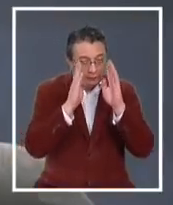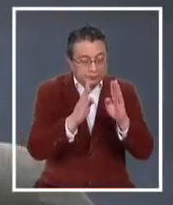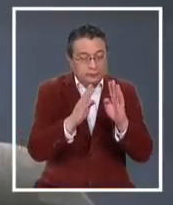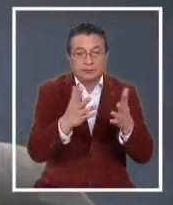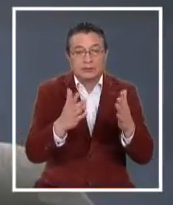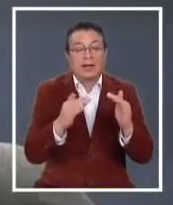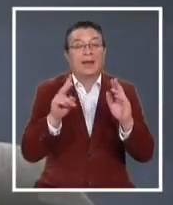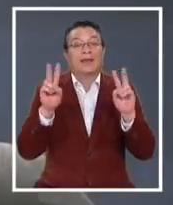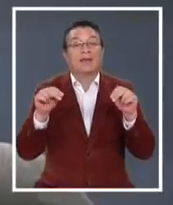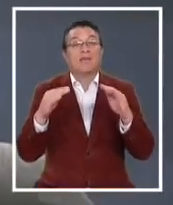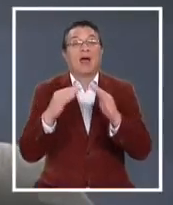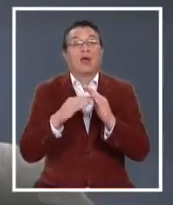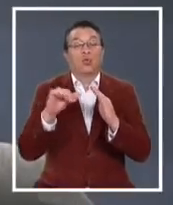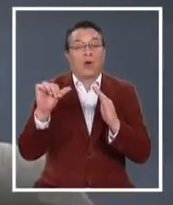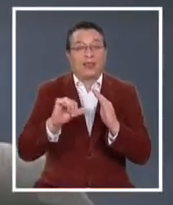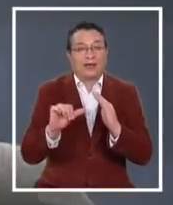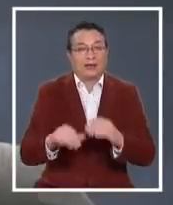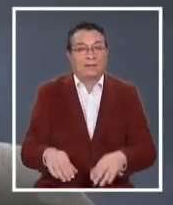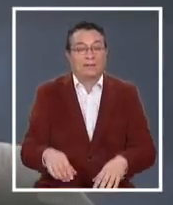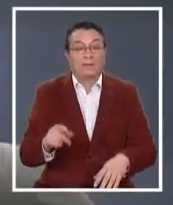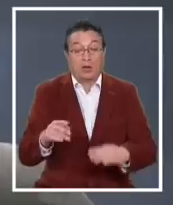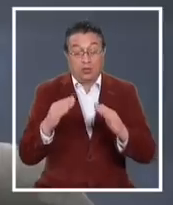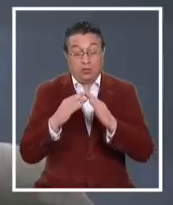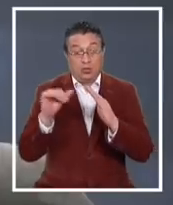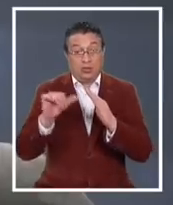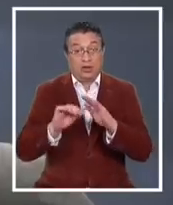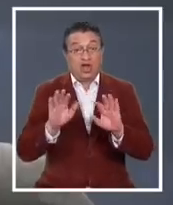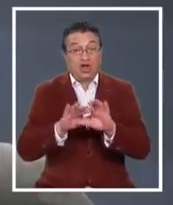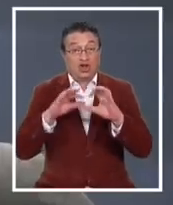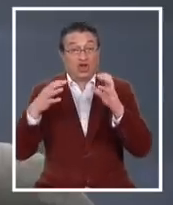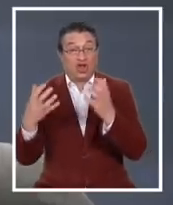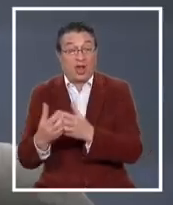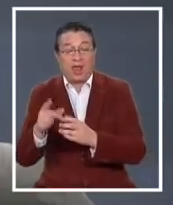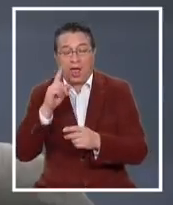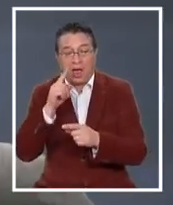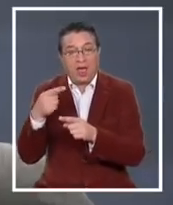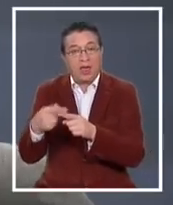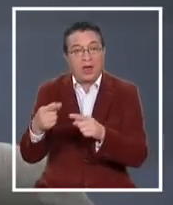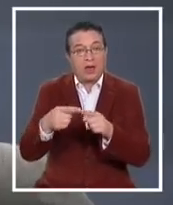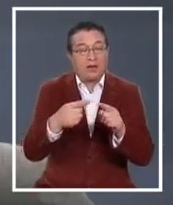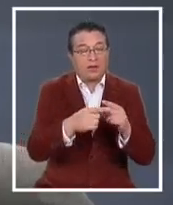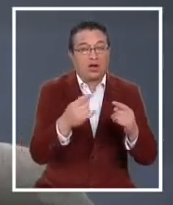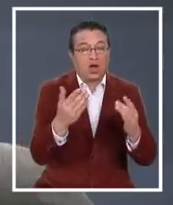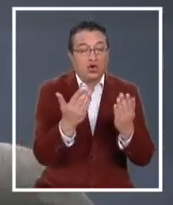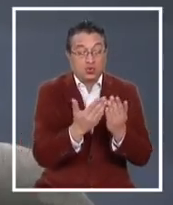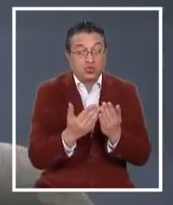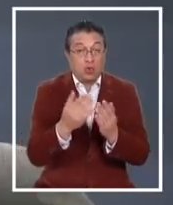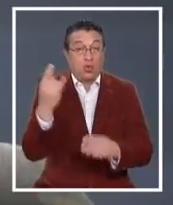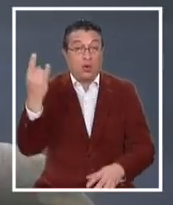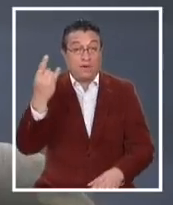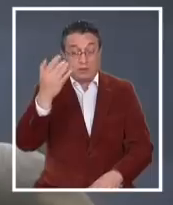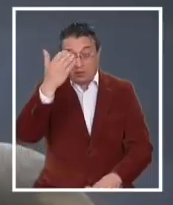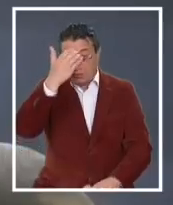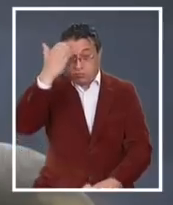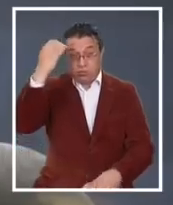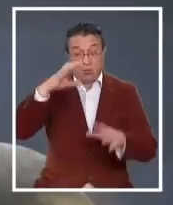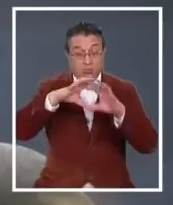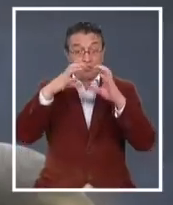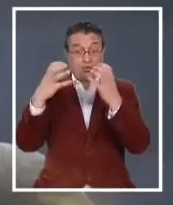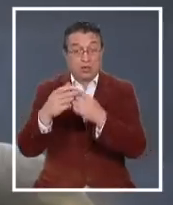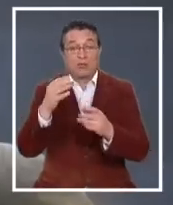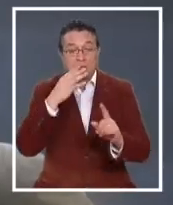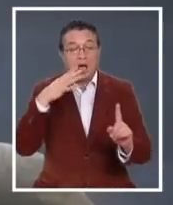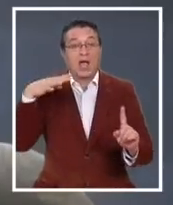las cuarentenas. O sea, las cuarentenas totales, globales, hay diversos estudios de universidades muy prestigiosas a nivel mundial que